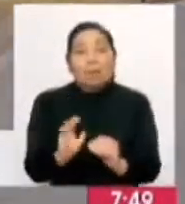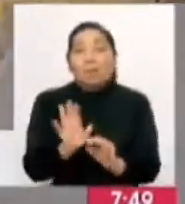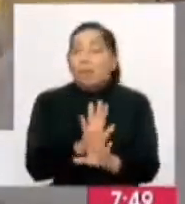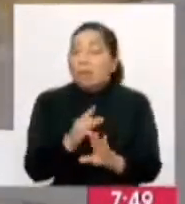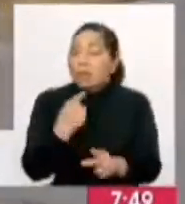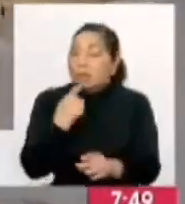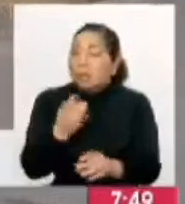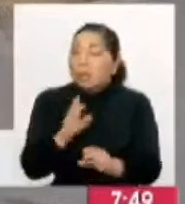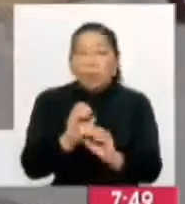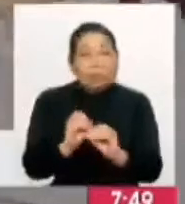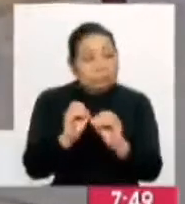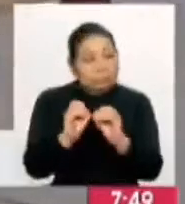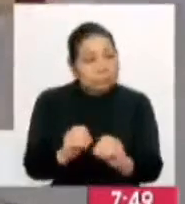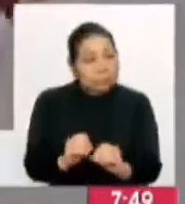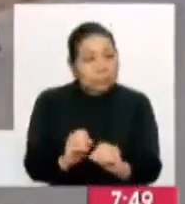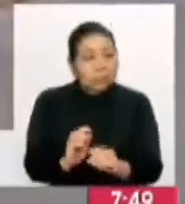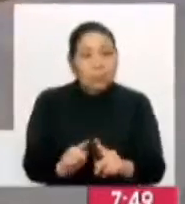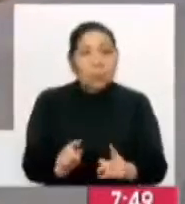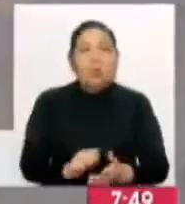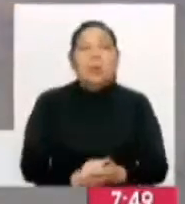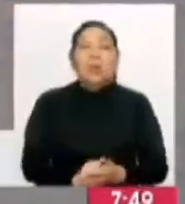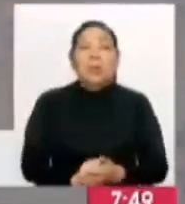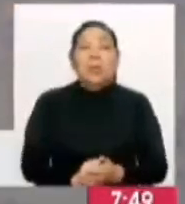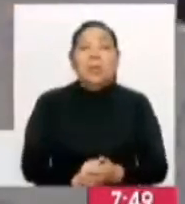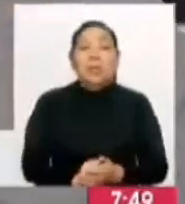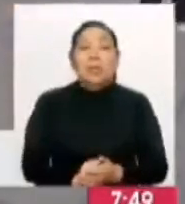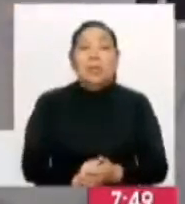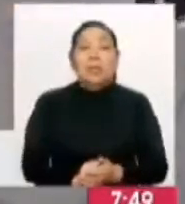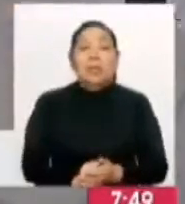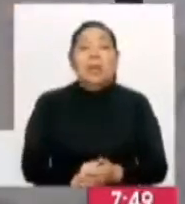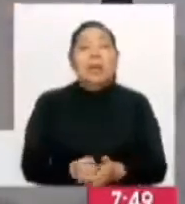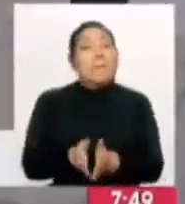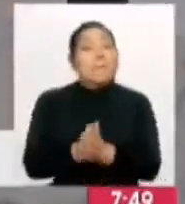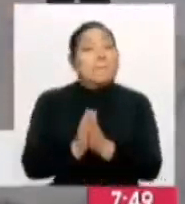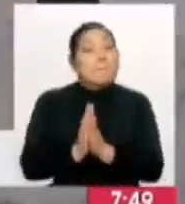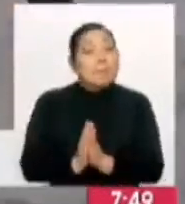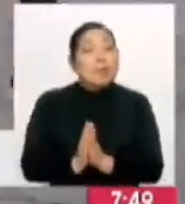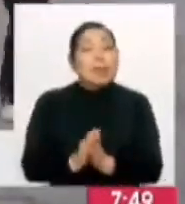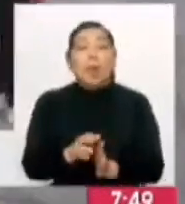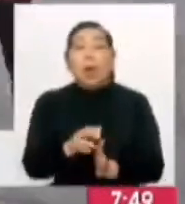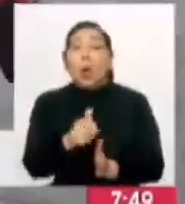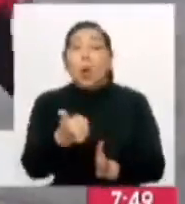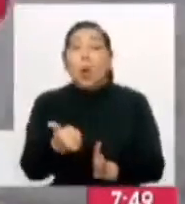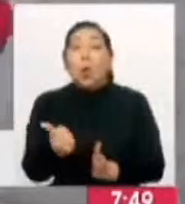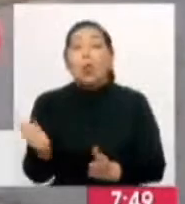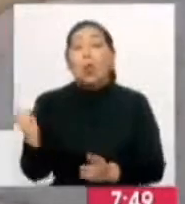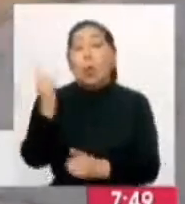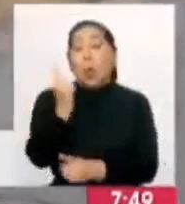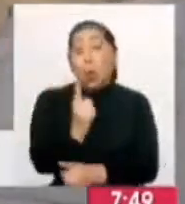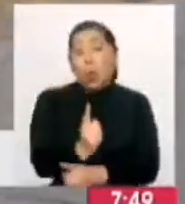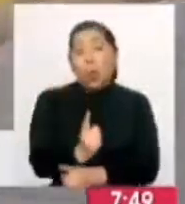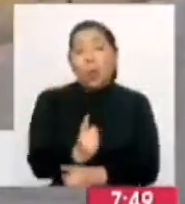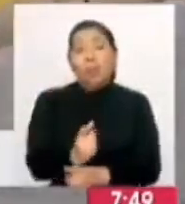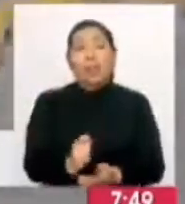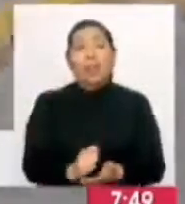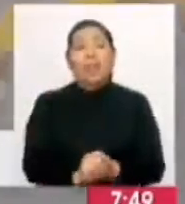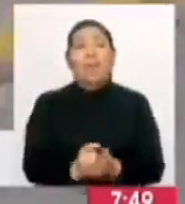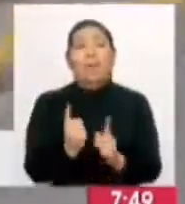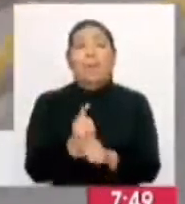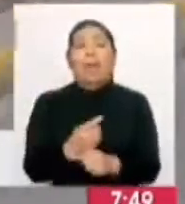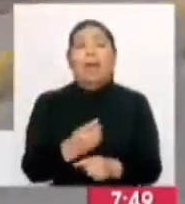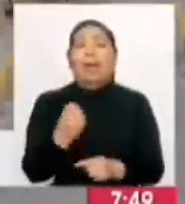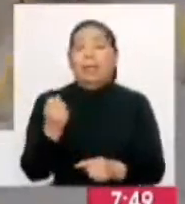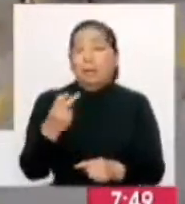cargo. Ya, entonces, por función, él pide que pongan otro y deleguen a otra